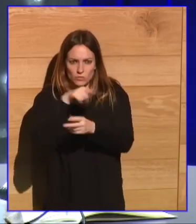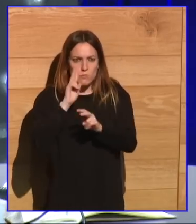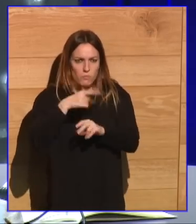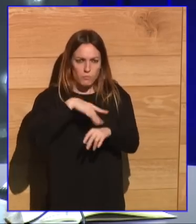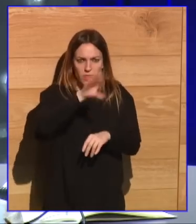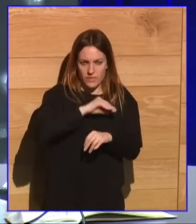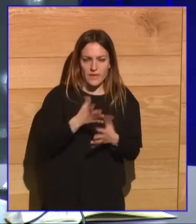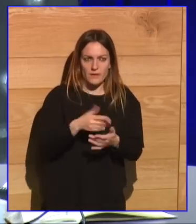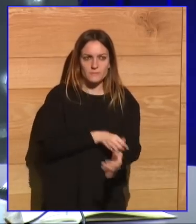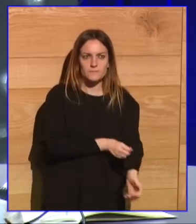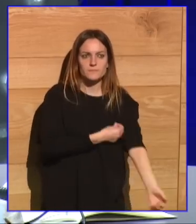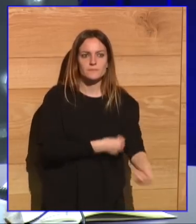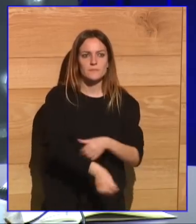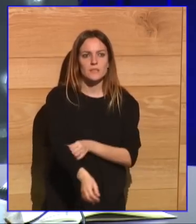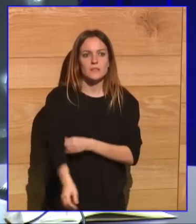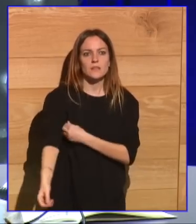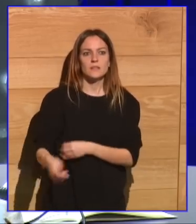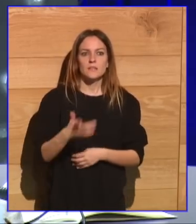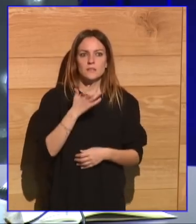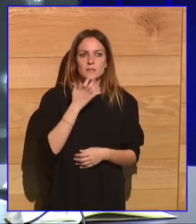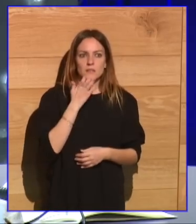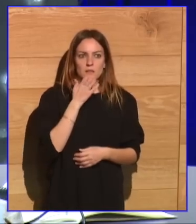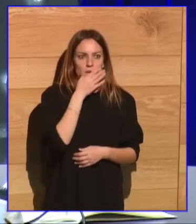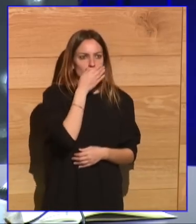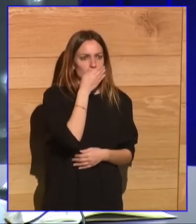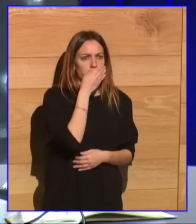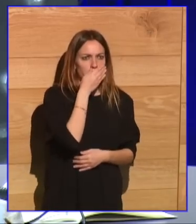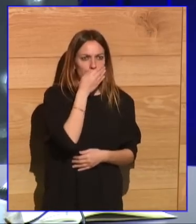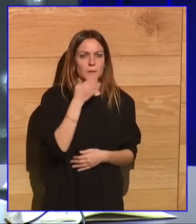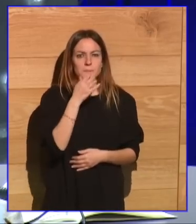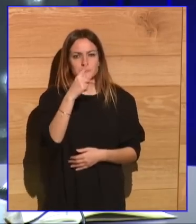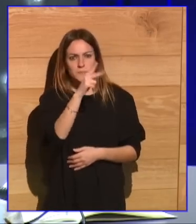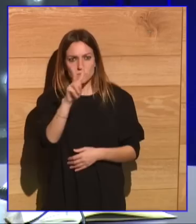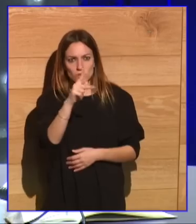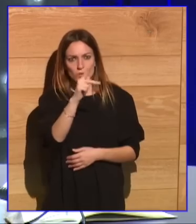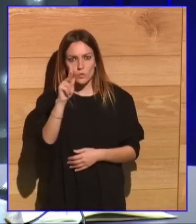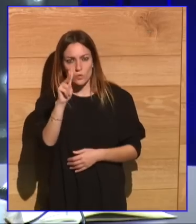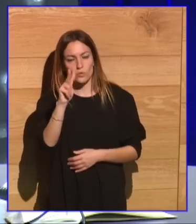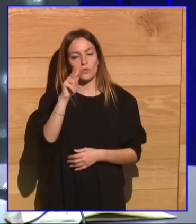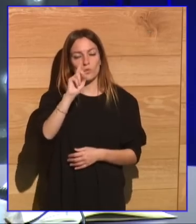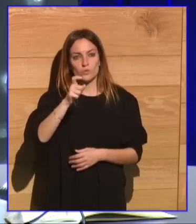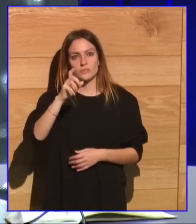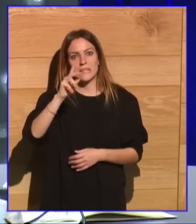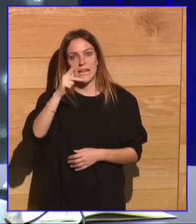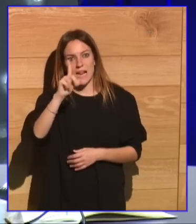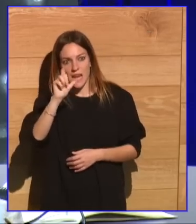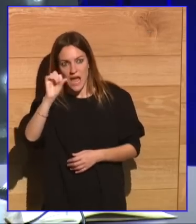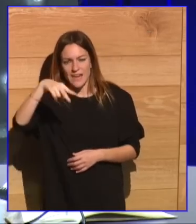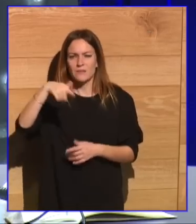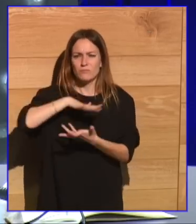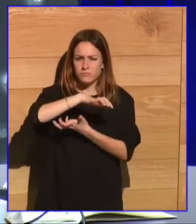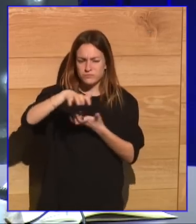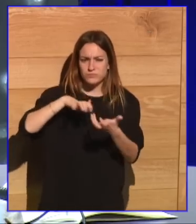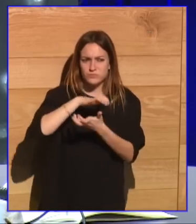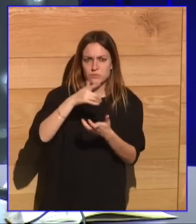interpretación. Sin embargo, cuando tienes, por ejemplo, esa ceremonia del Ku Klux Klan con todo el pueblo en torno a una de estas arengas,